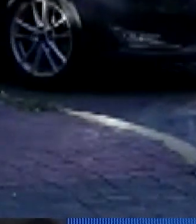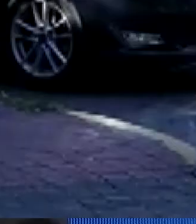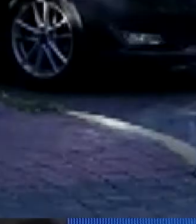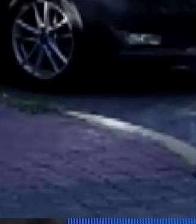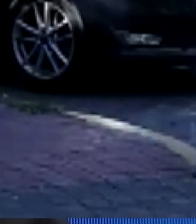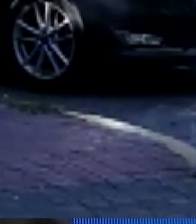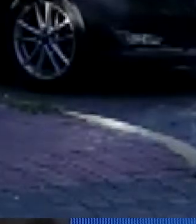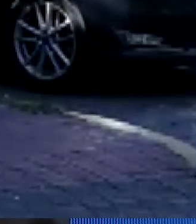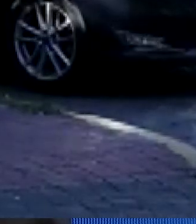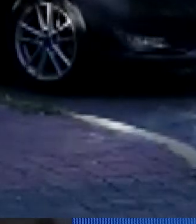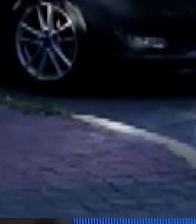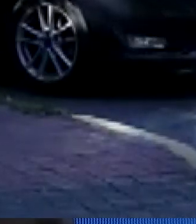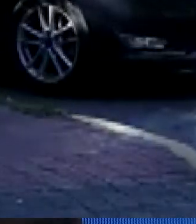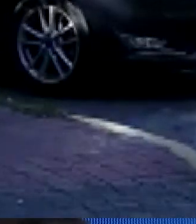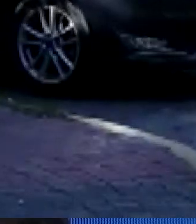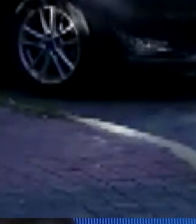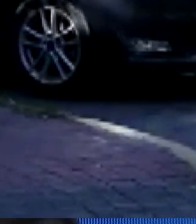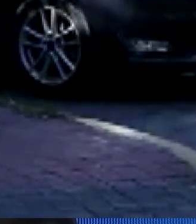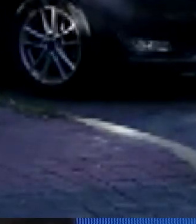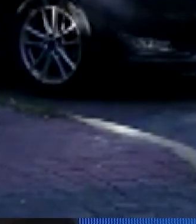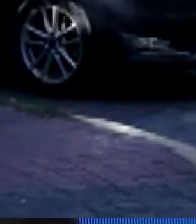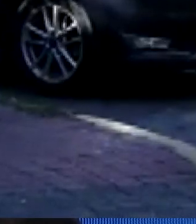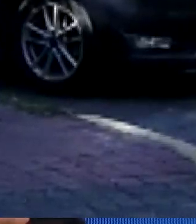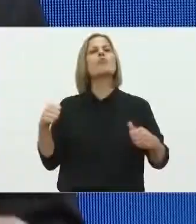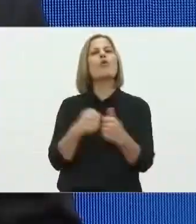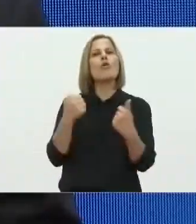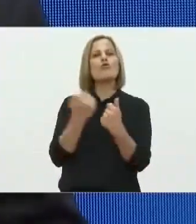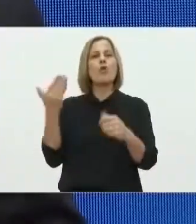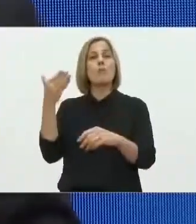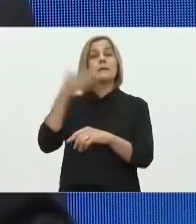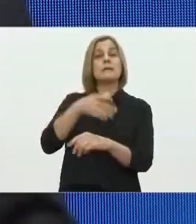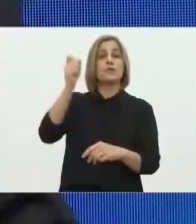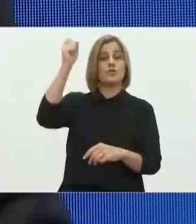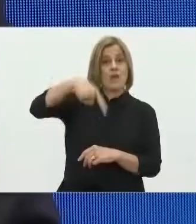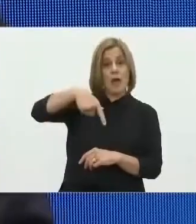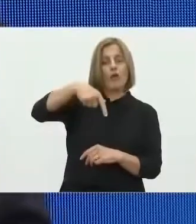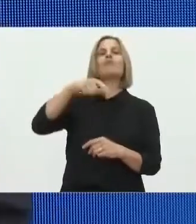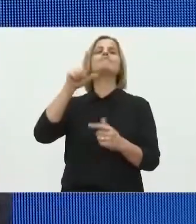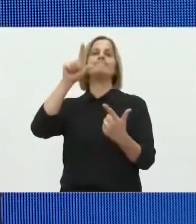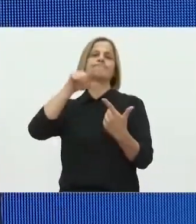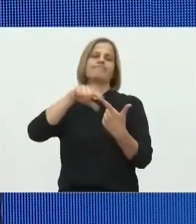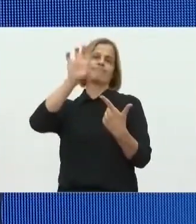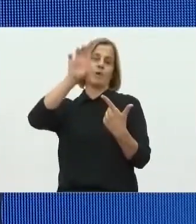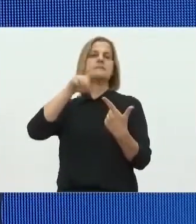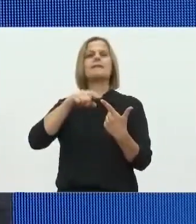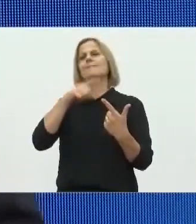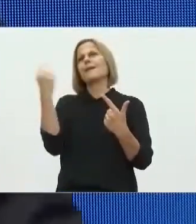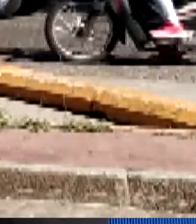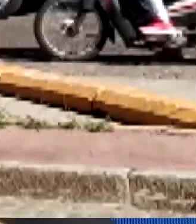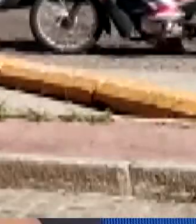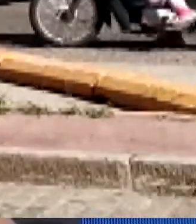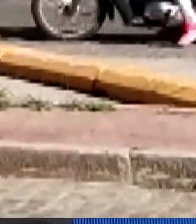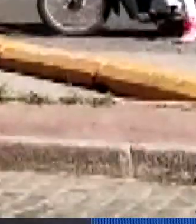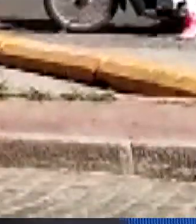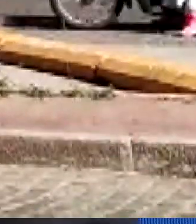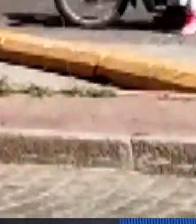vamos a reforzar aún más los controles de ingreso de Chaco, los controles de ingreso de cada una de las provincias vecinas,